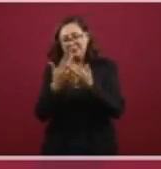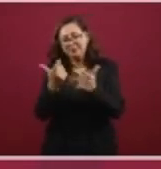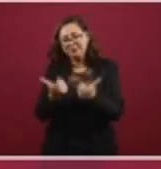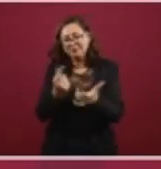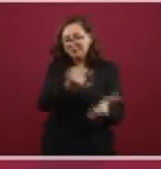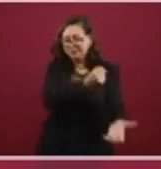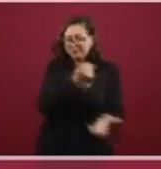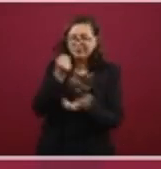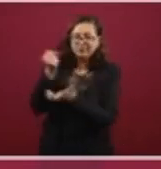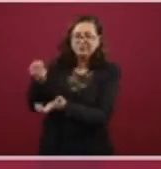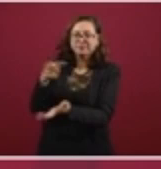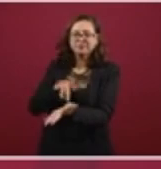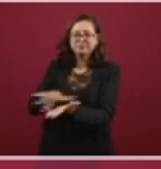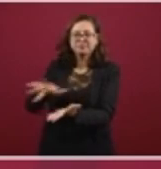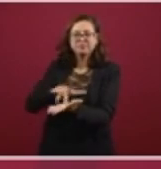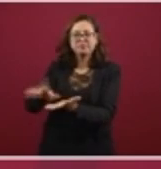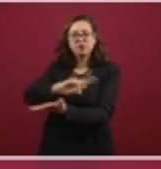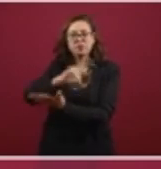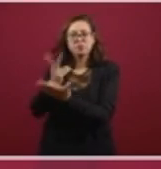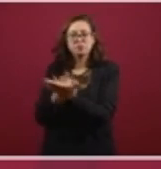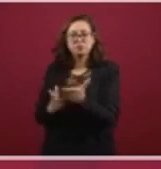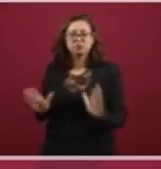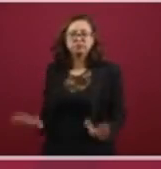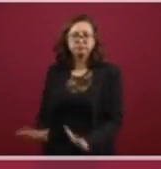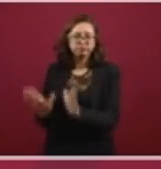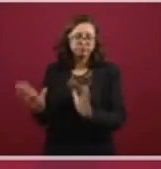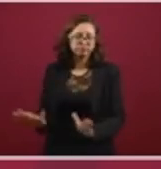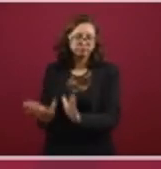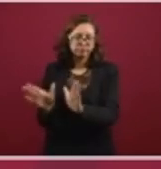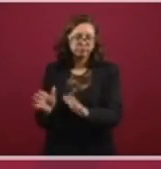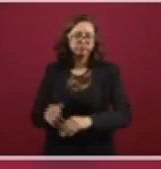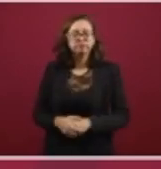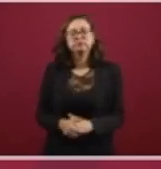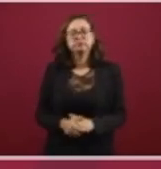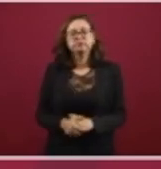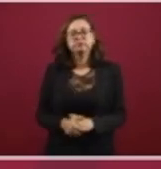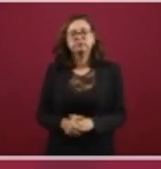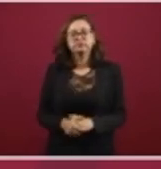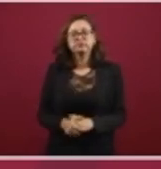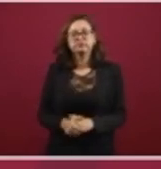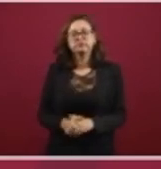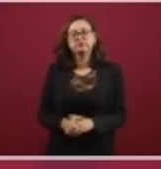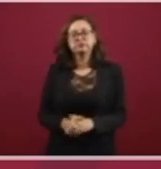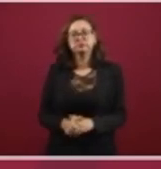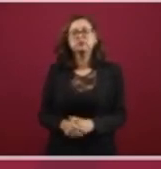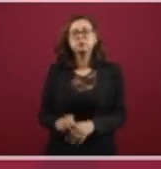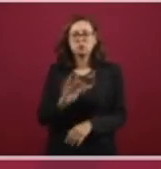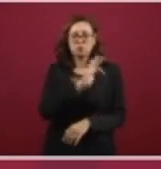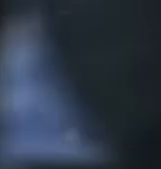programas. Y también se puede tener presupuesto.